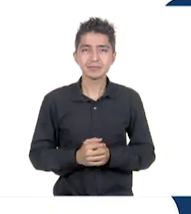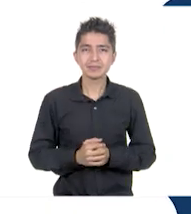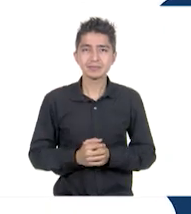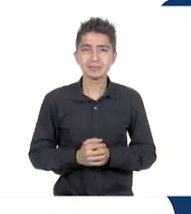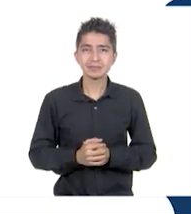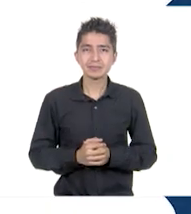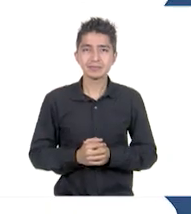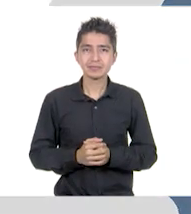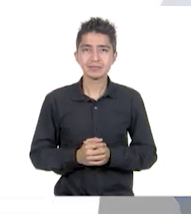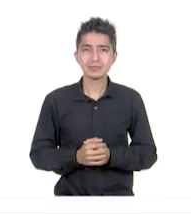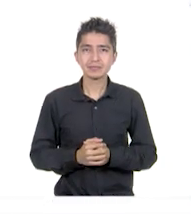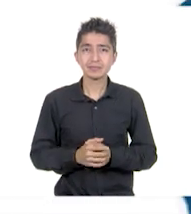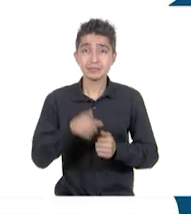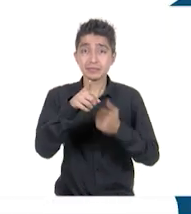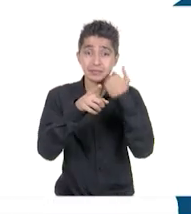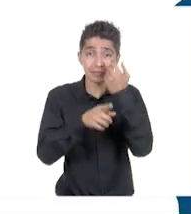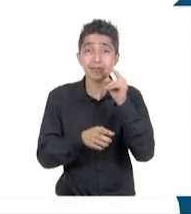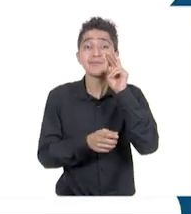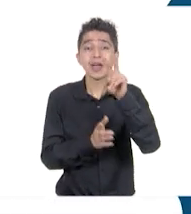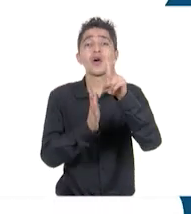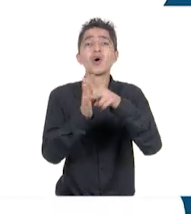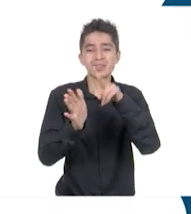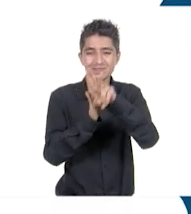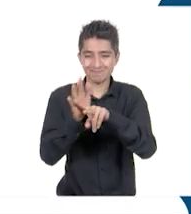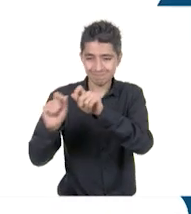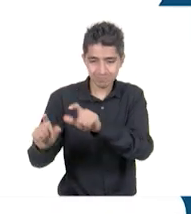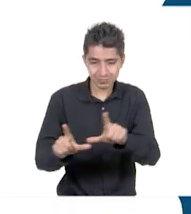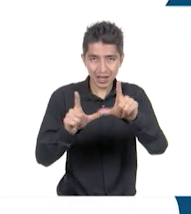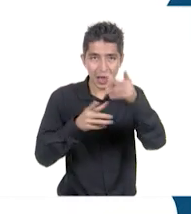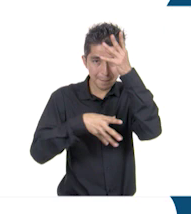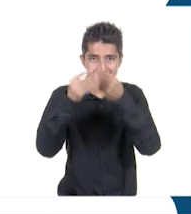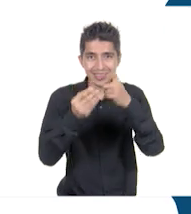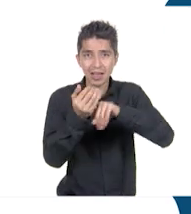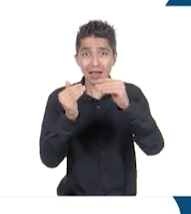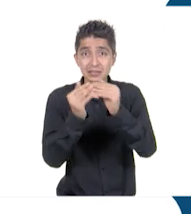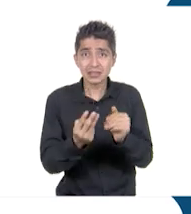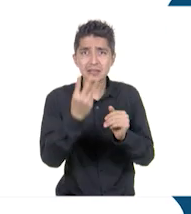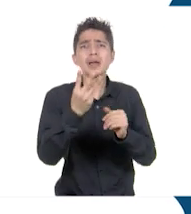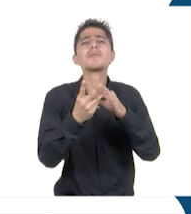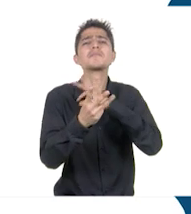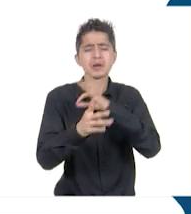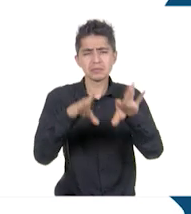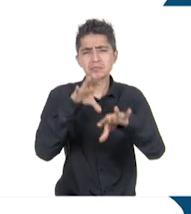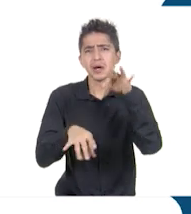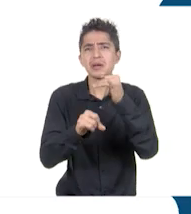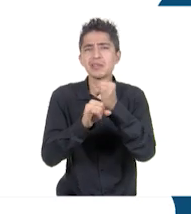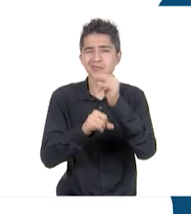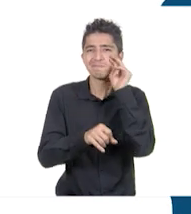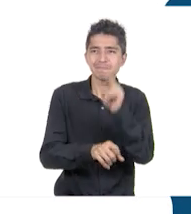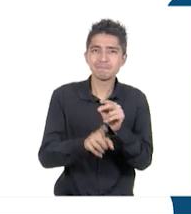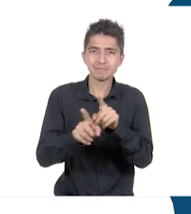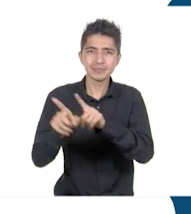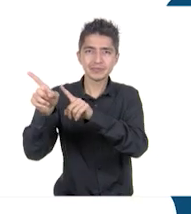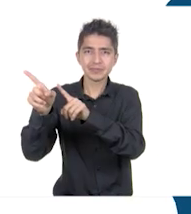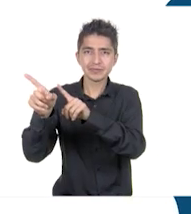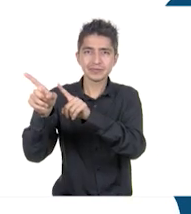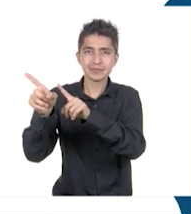conalitech.sep.gov.mx. Si quieres volver a ver los programas de Aprende en Casa 3, los puedes encontrar en la siguiente liga: